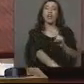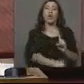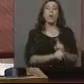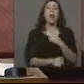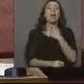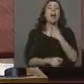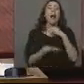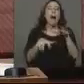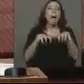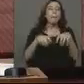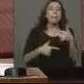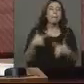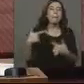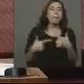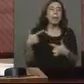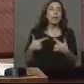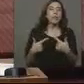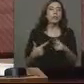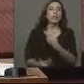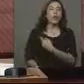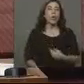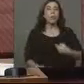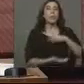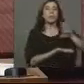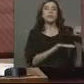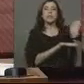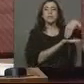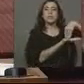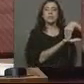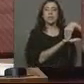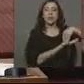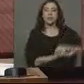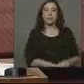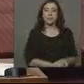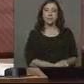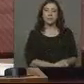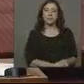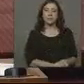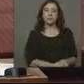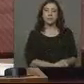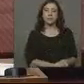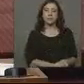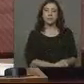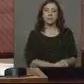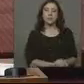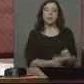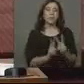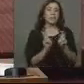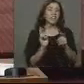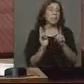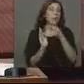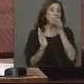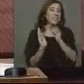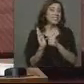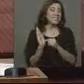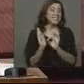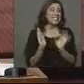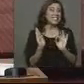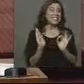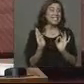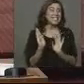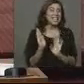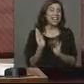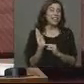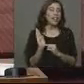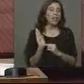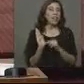caprichos políticos del gobierno central pero como dije esa Arista no se AB aquí sino que